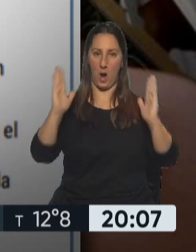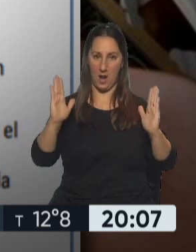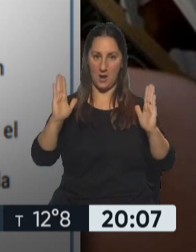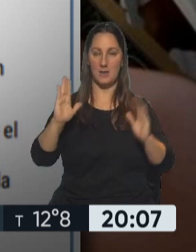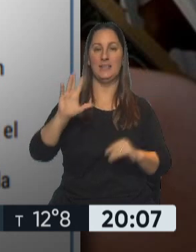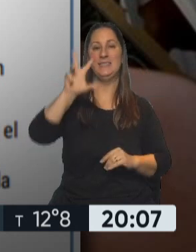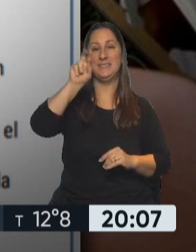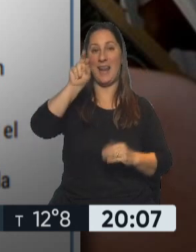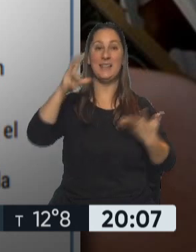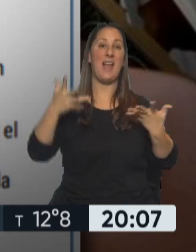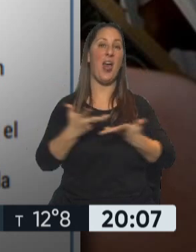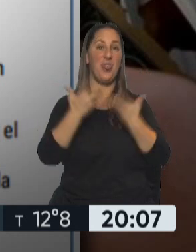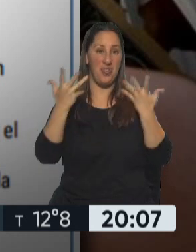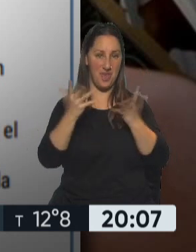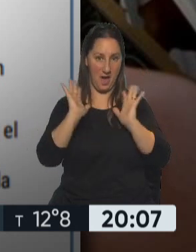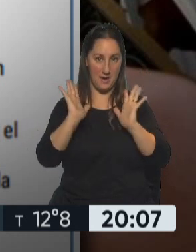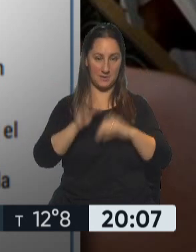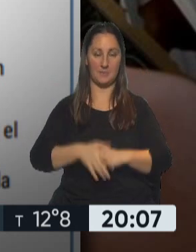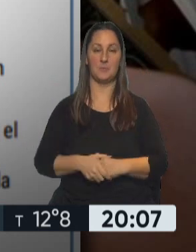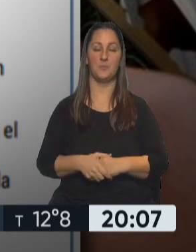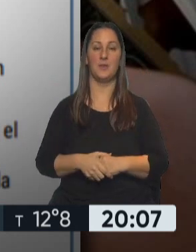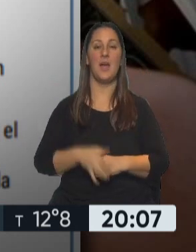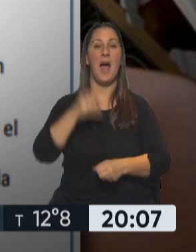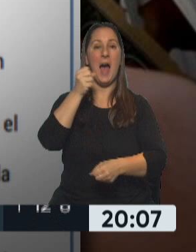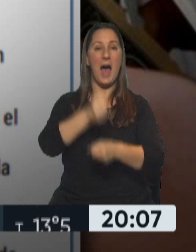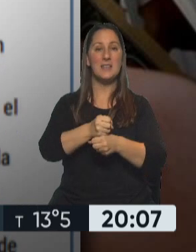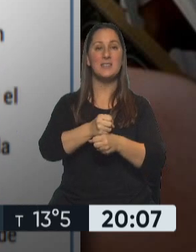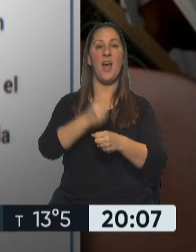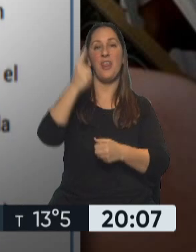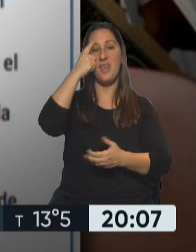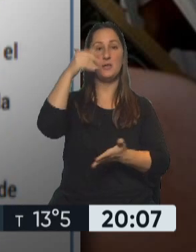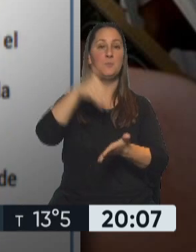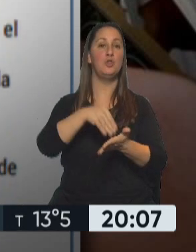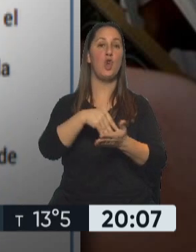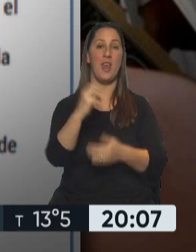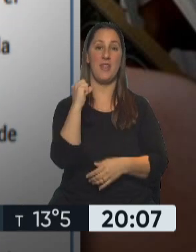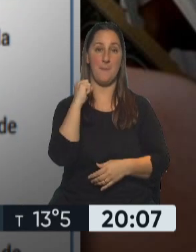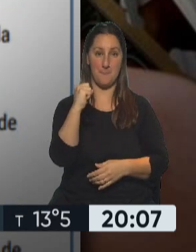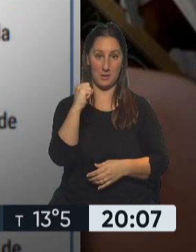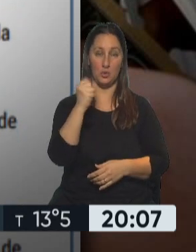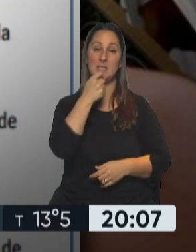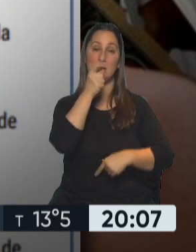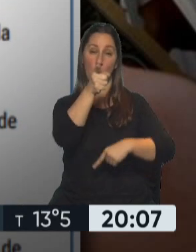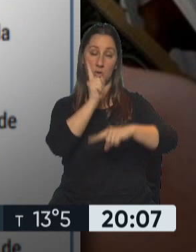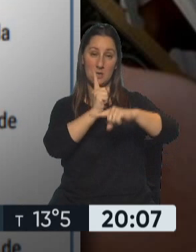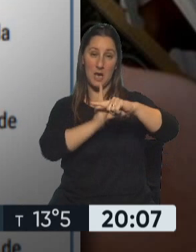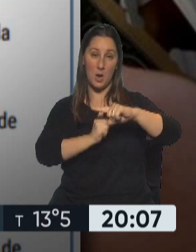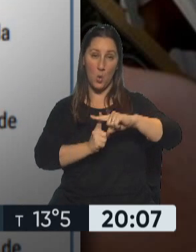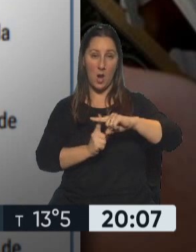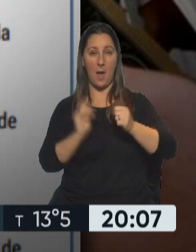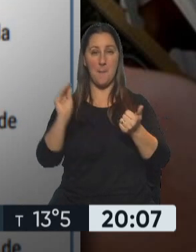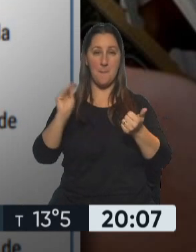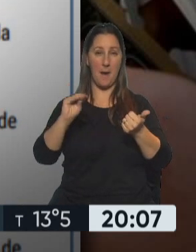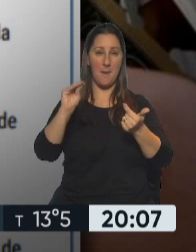30 días para el año los plazos fijos a 30 días hasta 10 millones de pesos lo que después así es la cuenta le sumas algunas